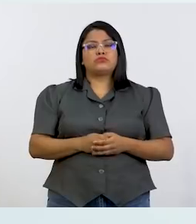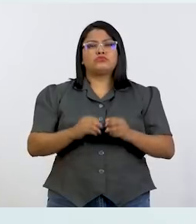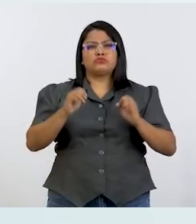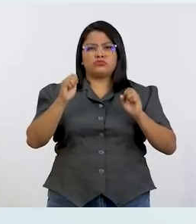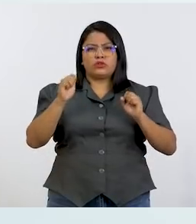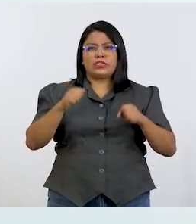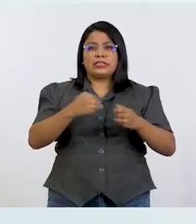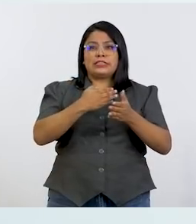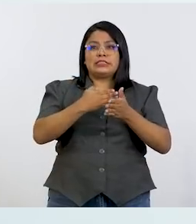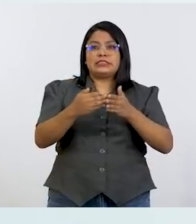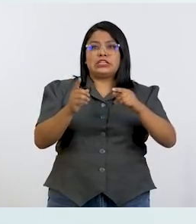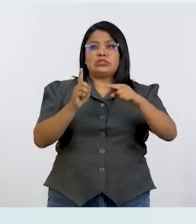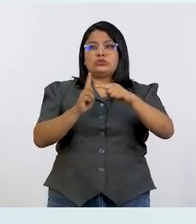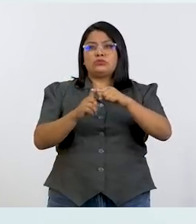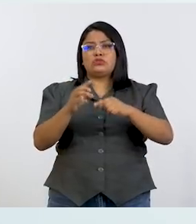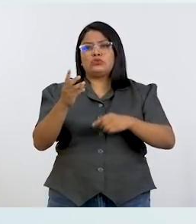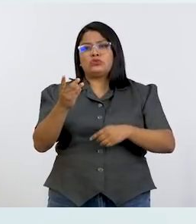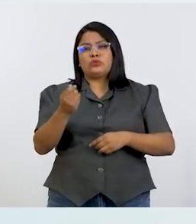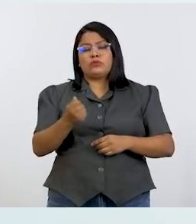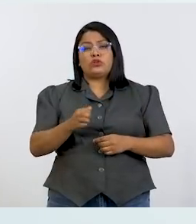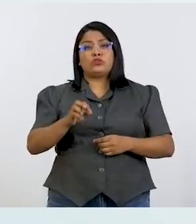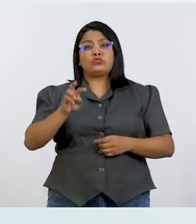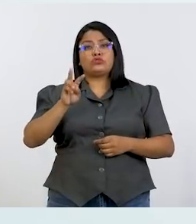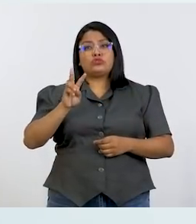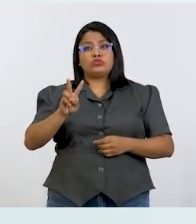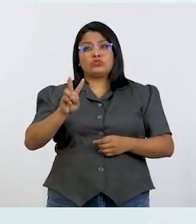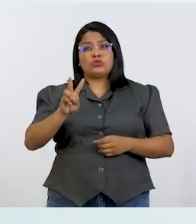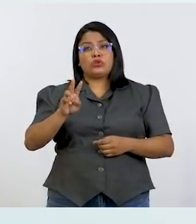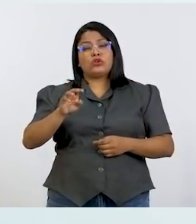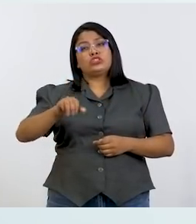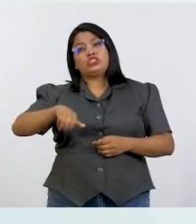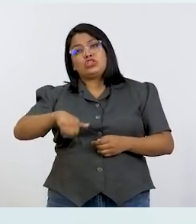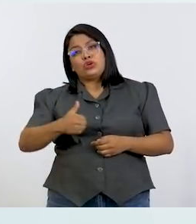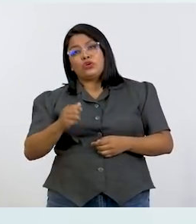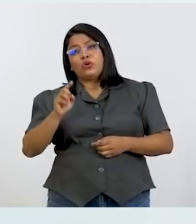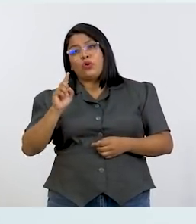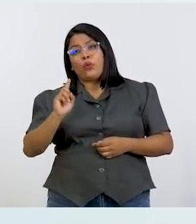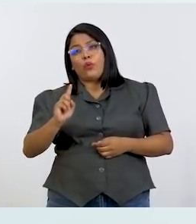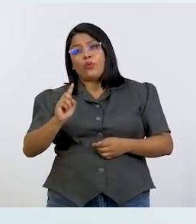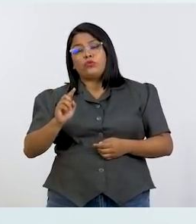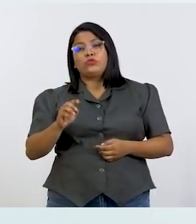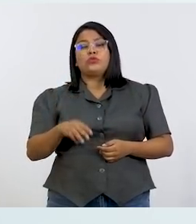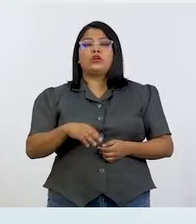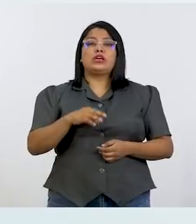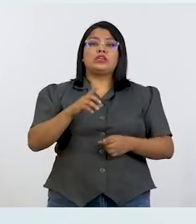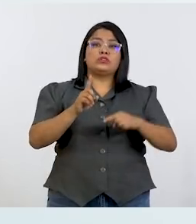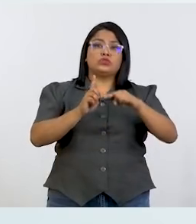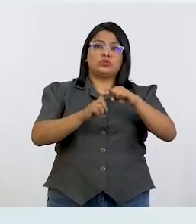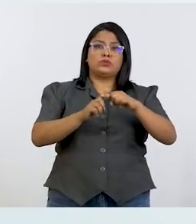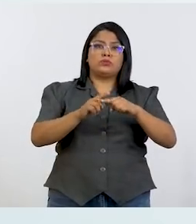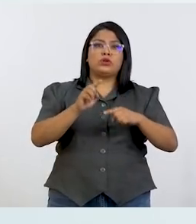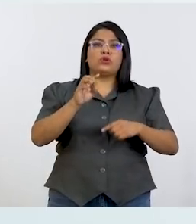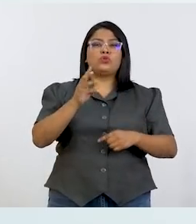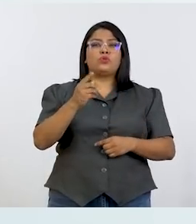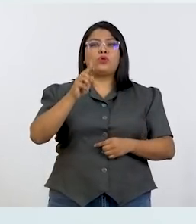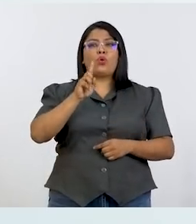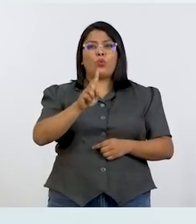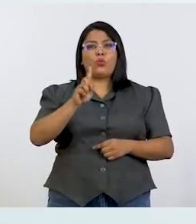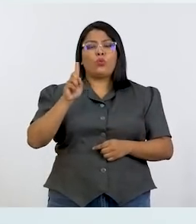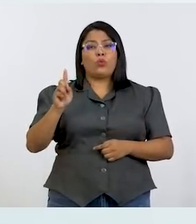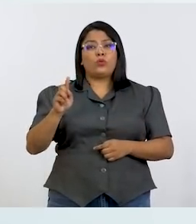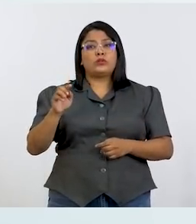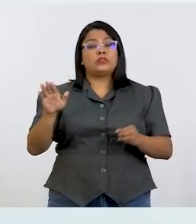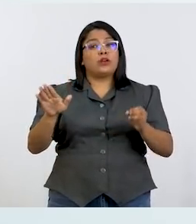números de 10 y otro número, pues permitirá introducir las sumas de números de 2 cifras con números de una cifra y